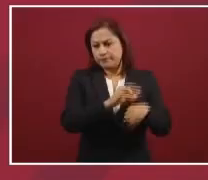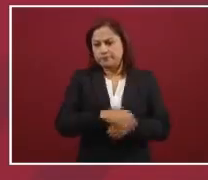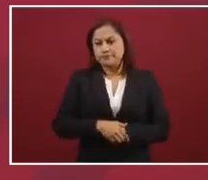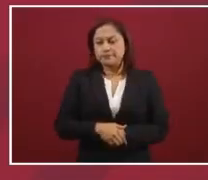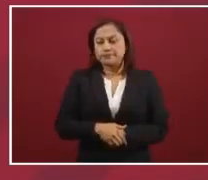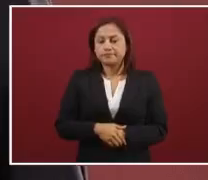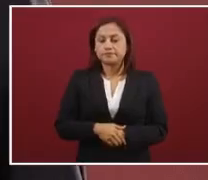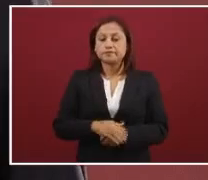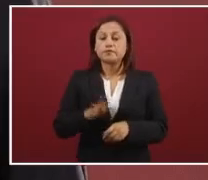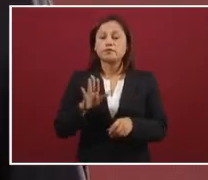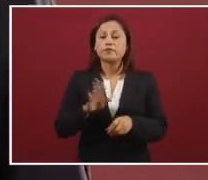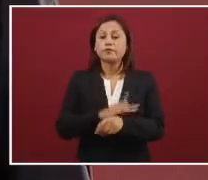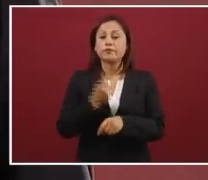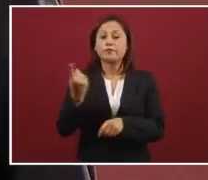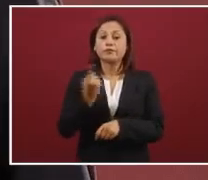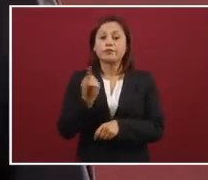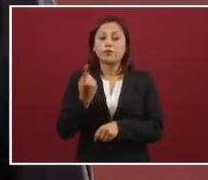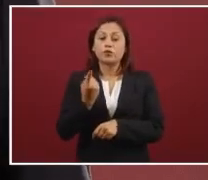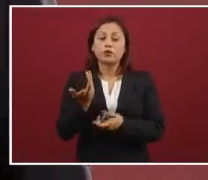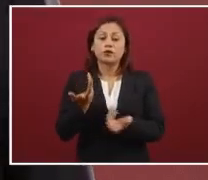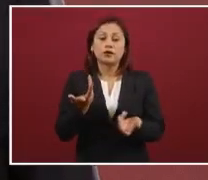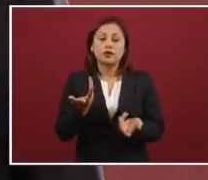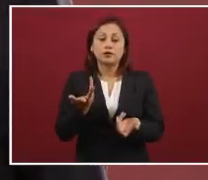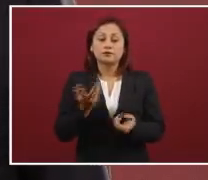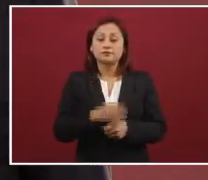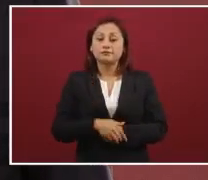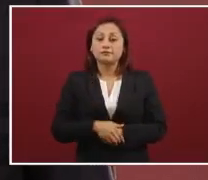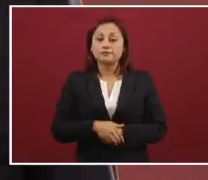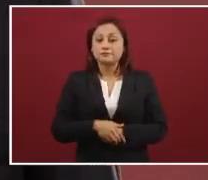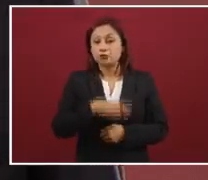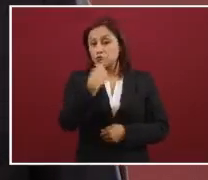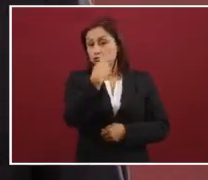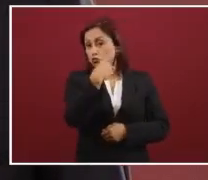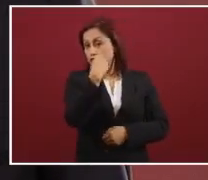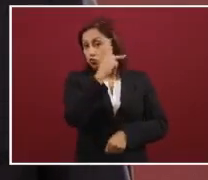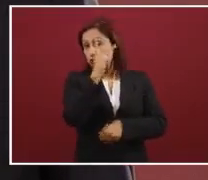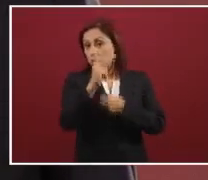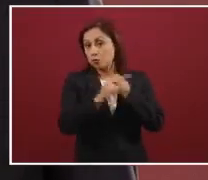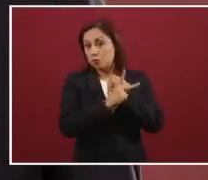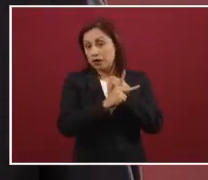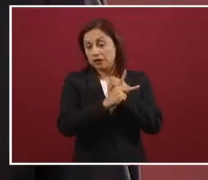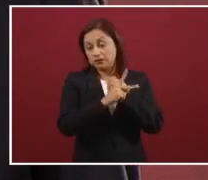porque pues es un asunto interno, ¿no?